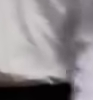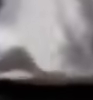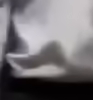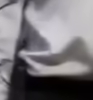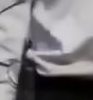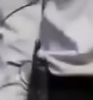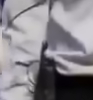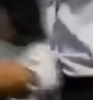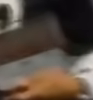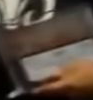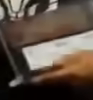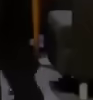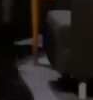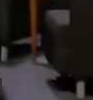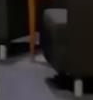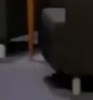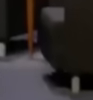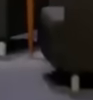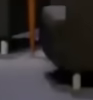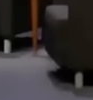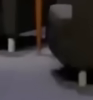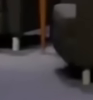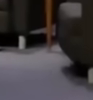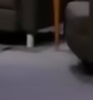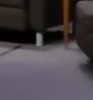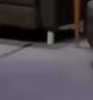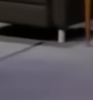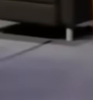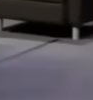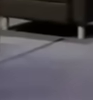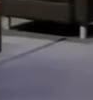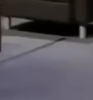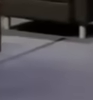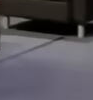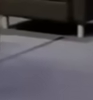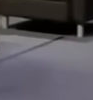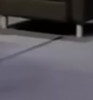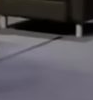Y así despedimos el foro. Muchas gracias por acompañarnos.